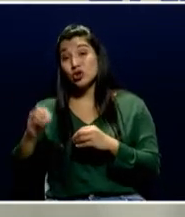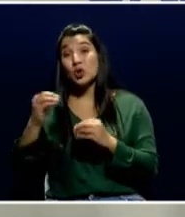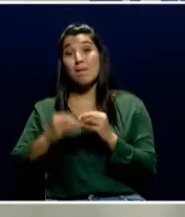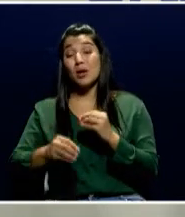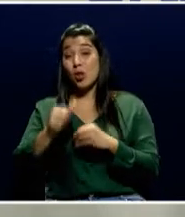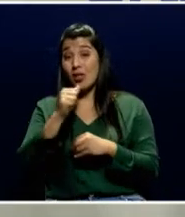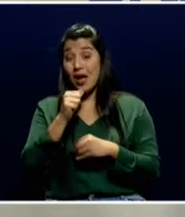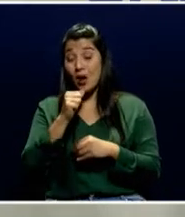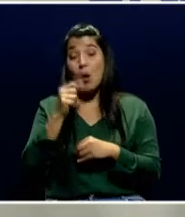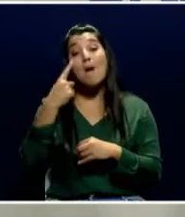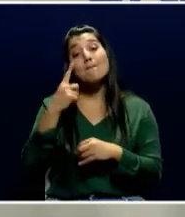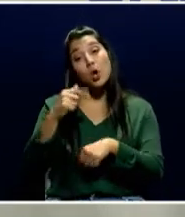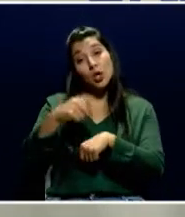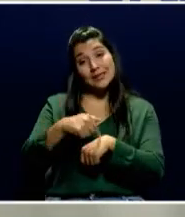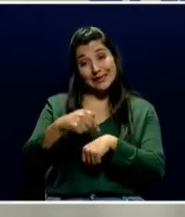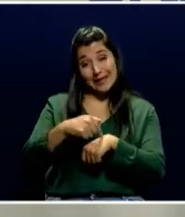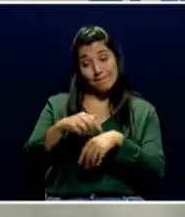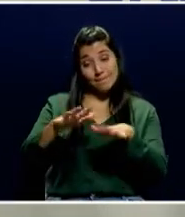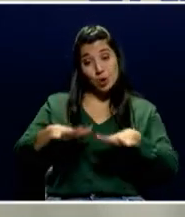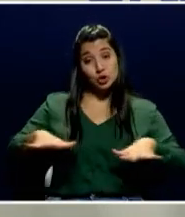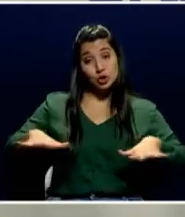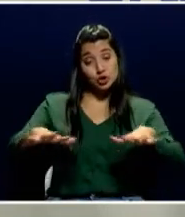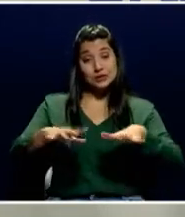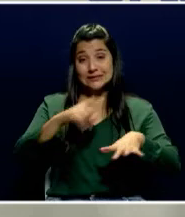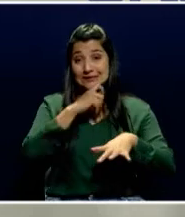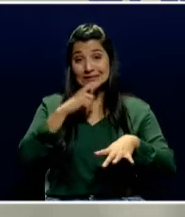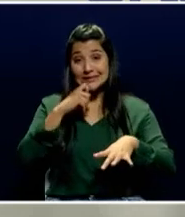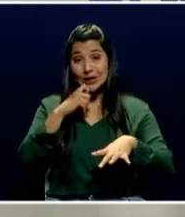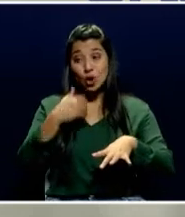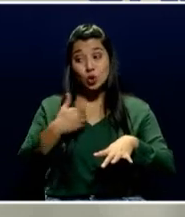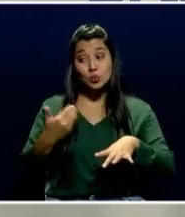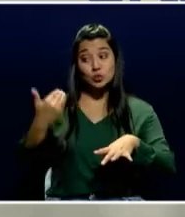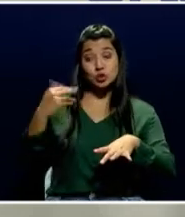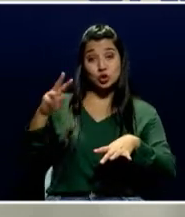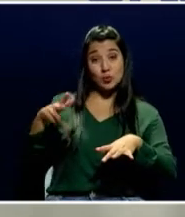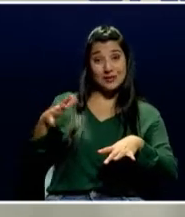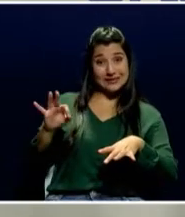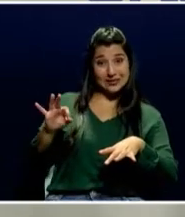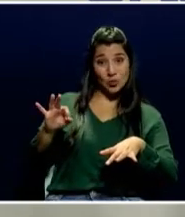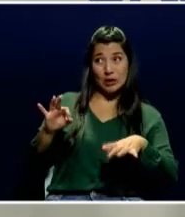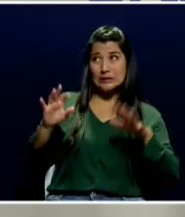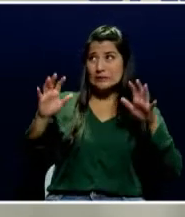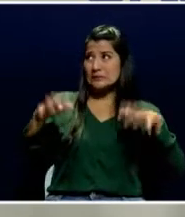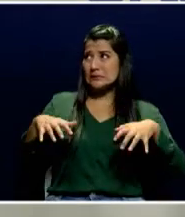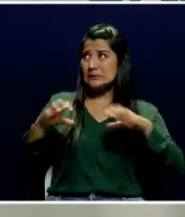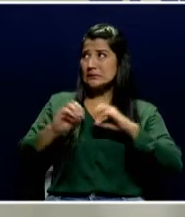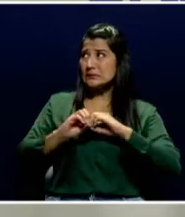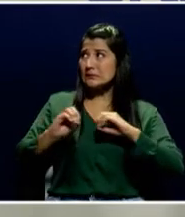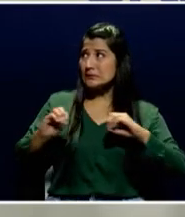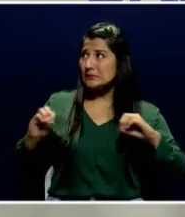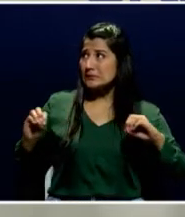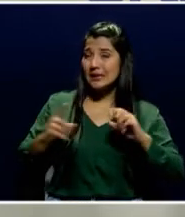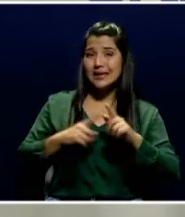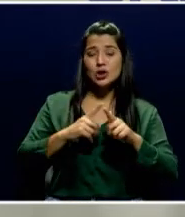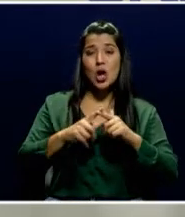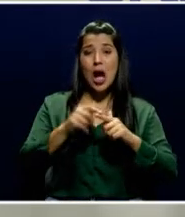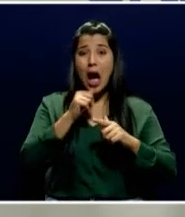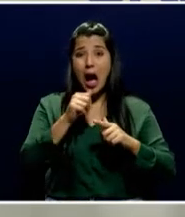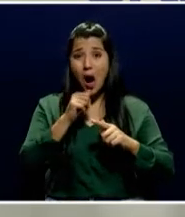hídrico producto del fenómeno del Niño que enfrentamos en el 2019. Esto pues nos está haciendo